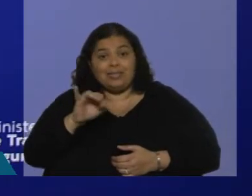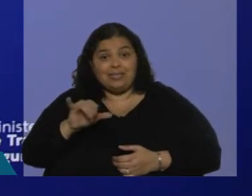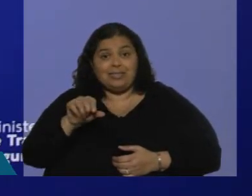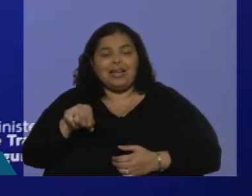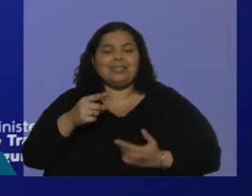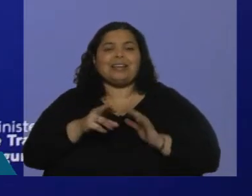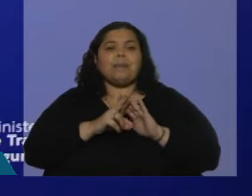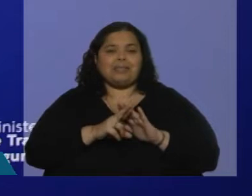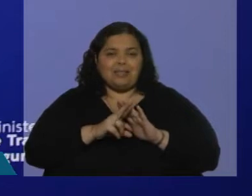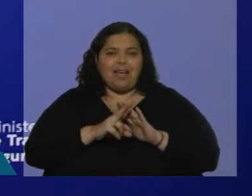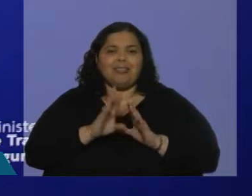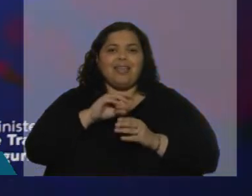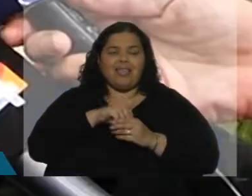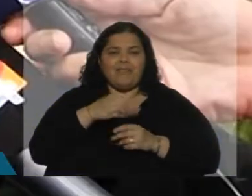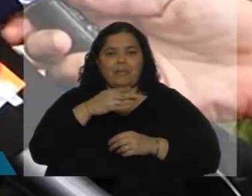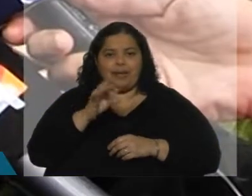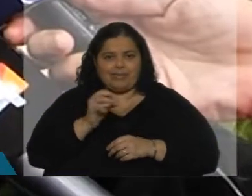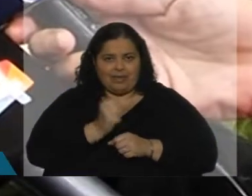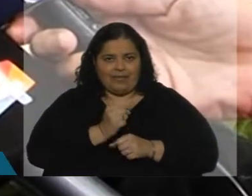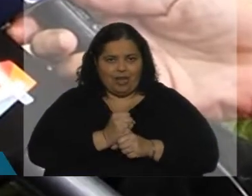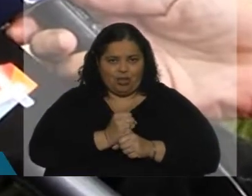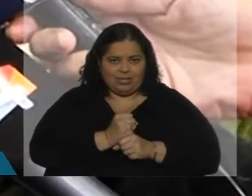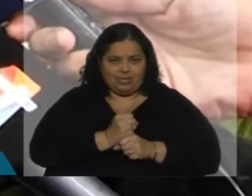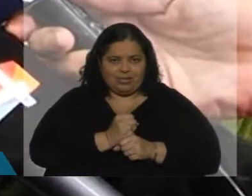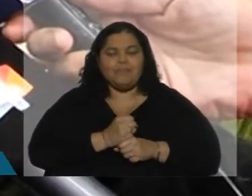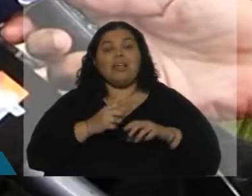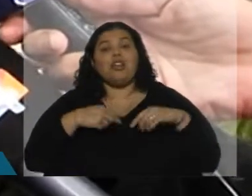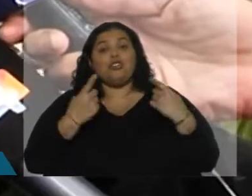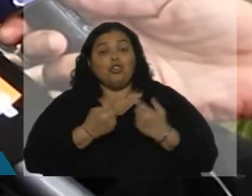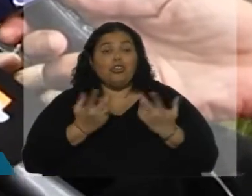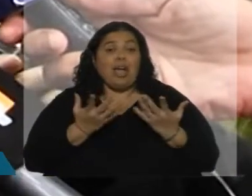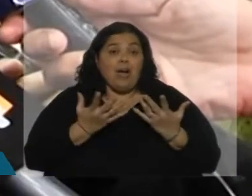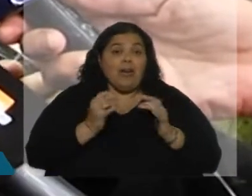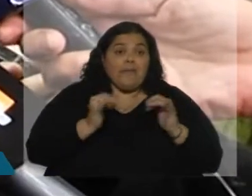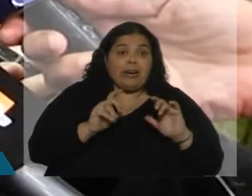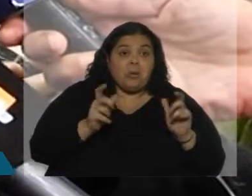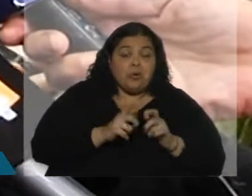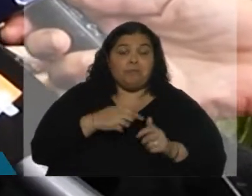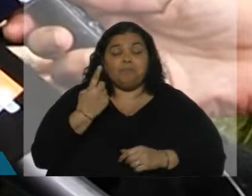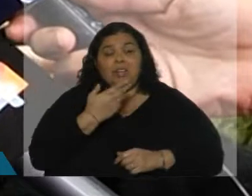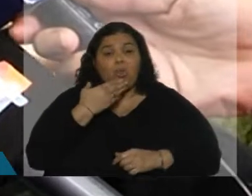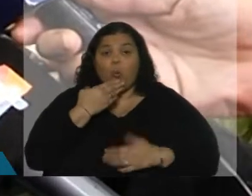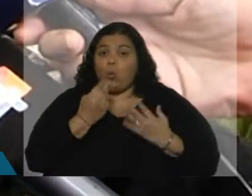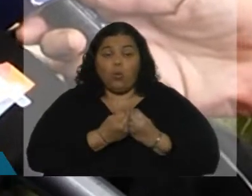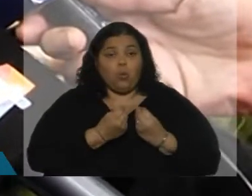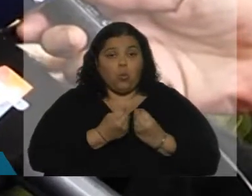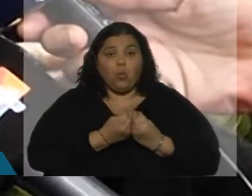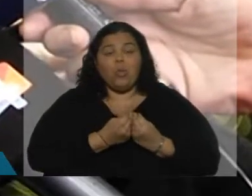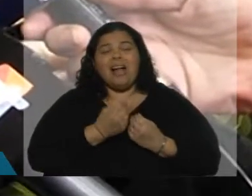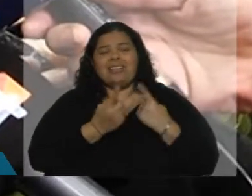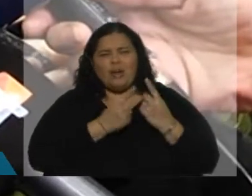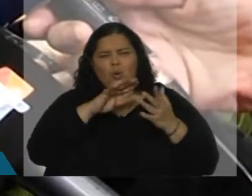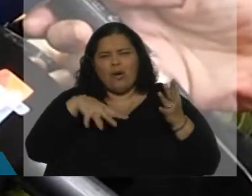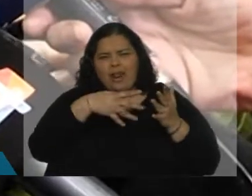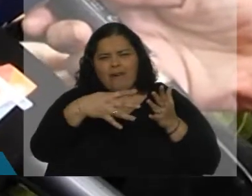el banco de previsión social nos llevamos muchas dudas hay algunos gráficos que entendemos que no